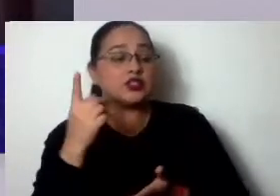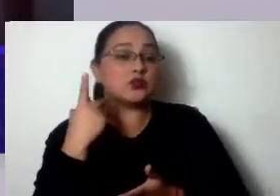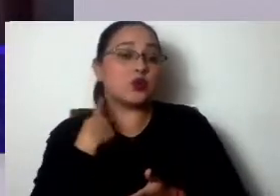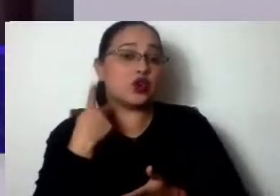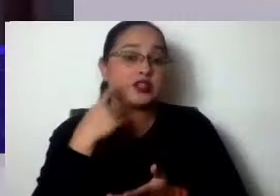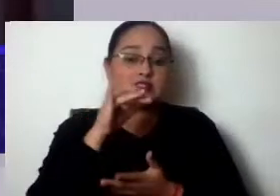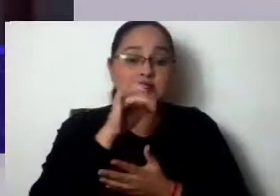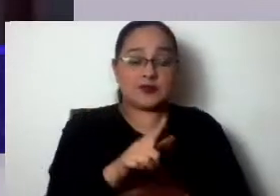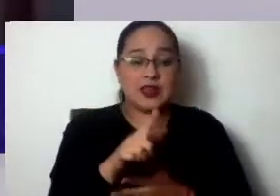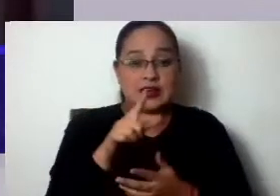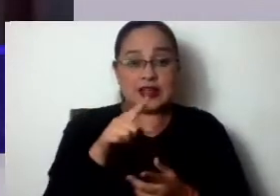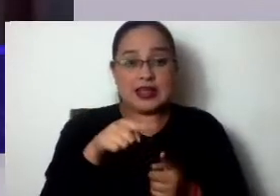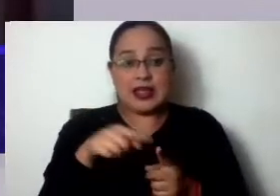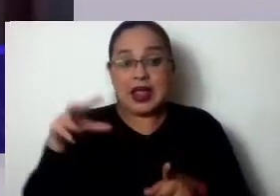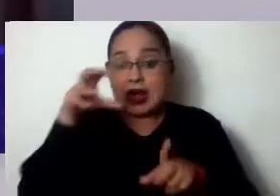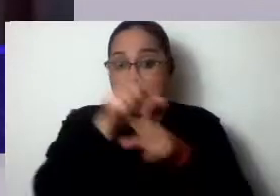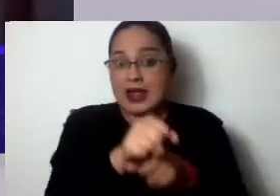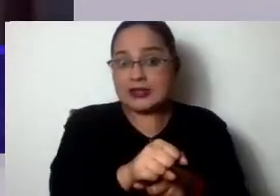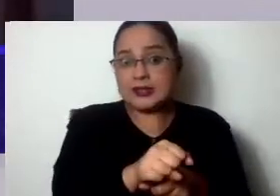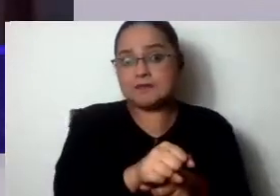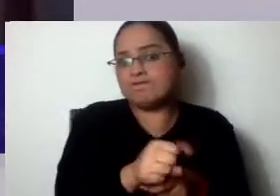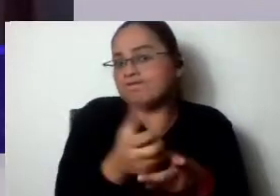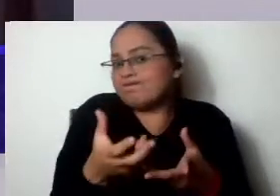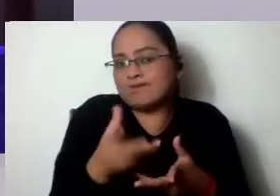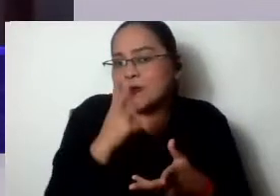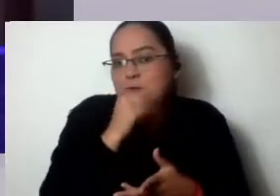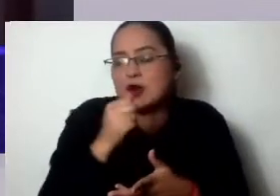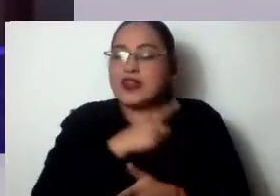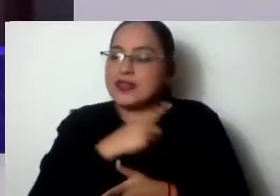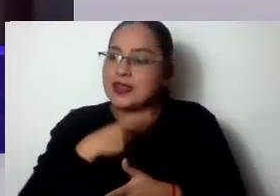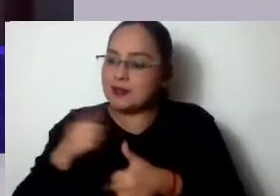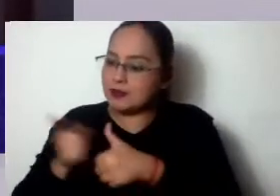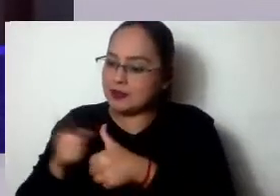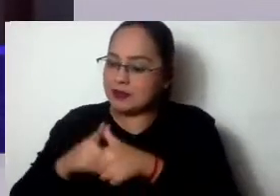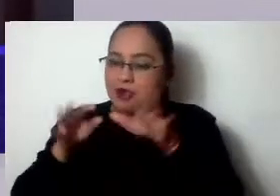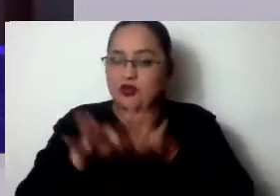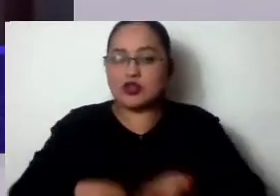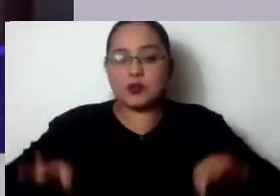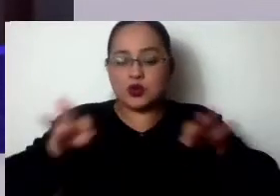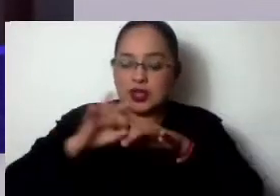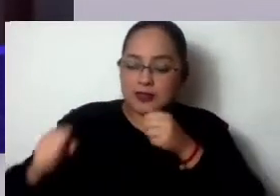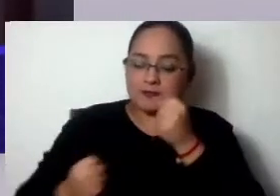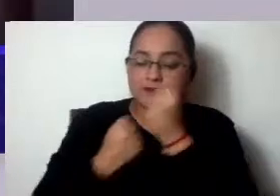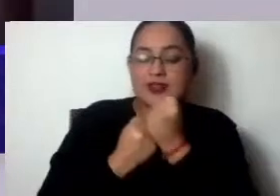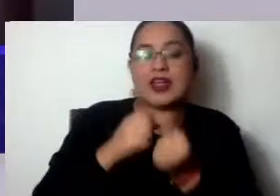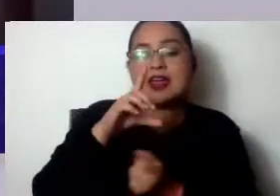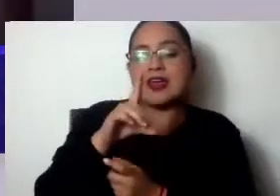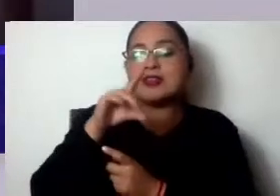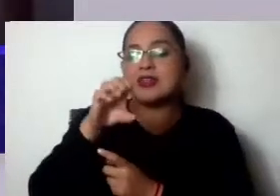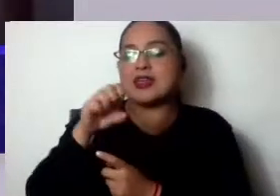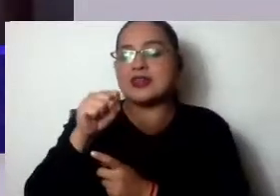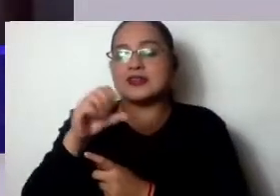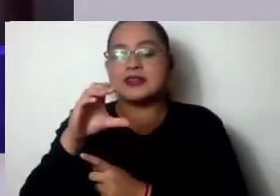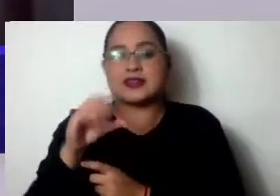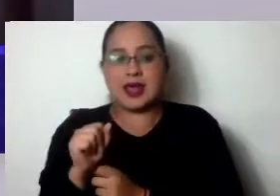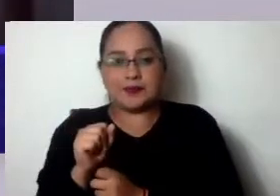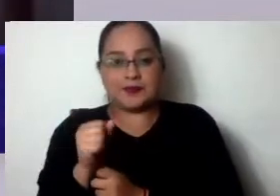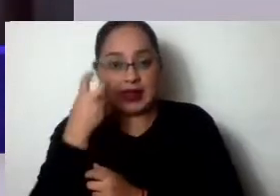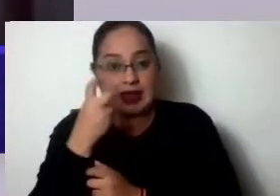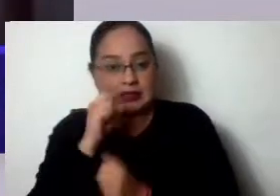es imposible sin el goce de los derechos económicos sociales y culturales en el mismo sentido